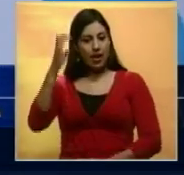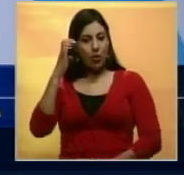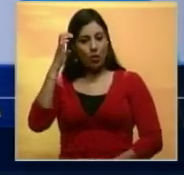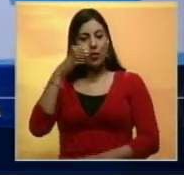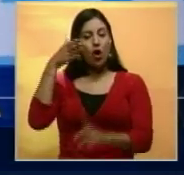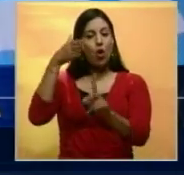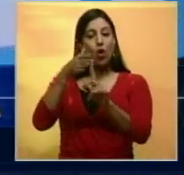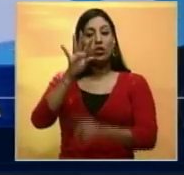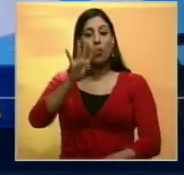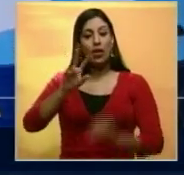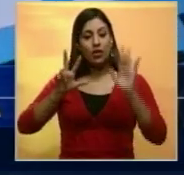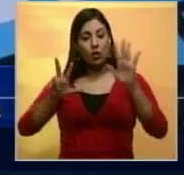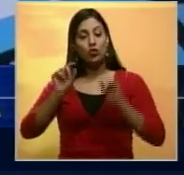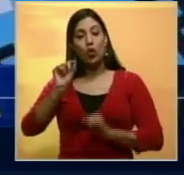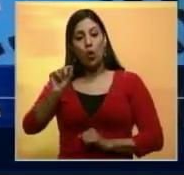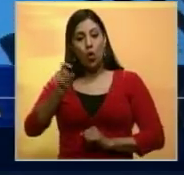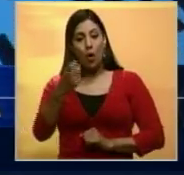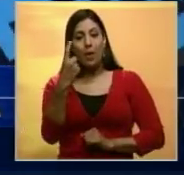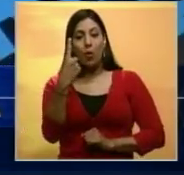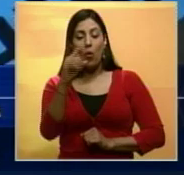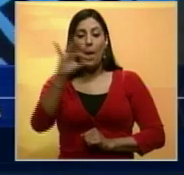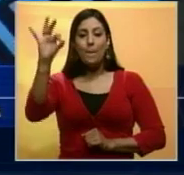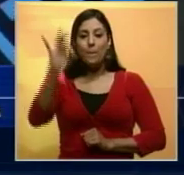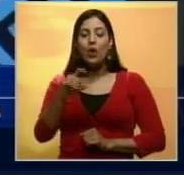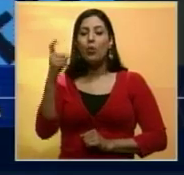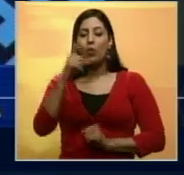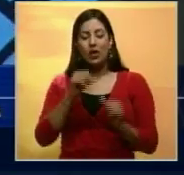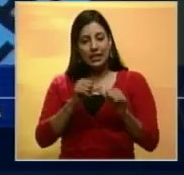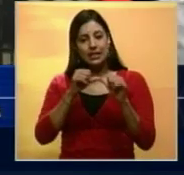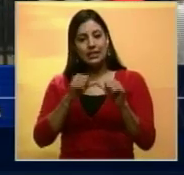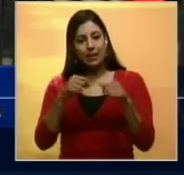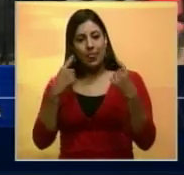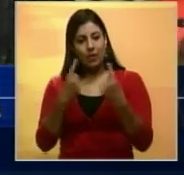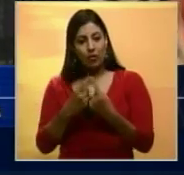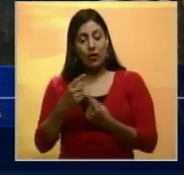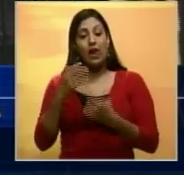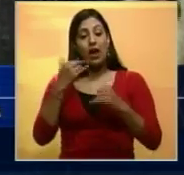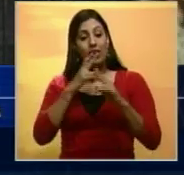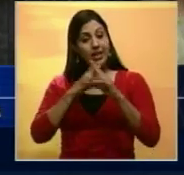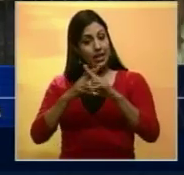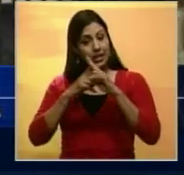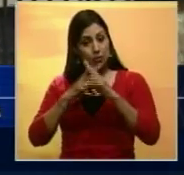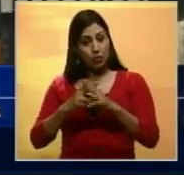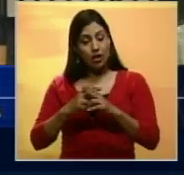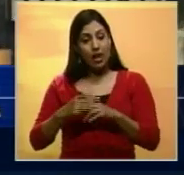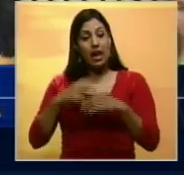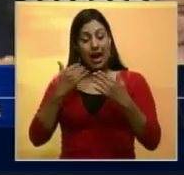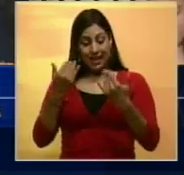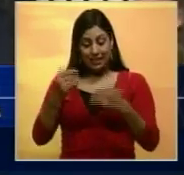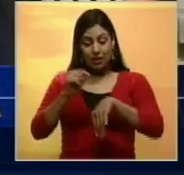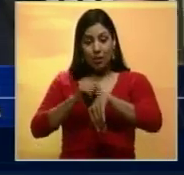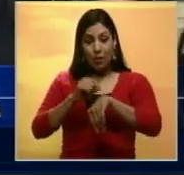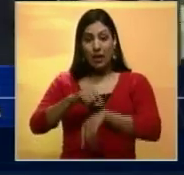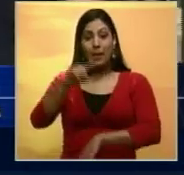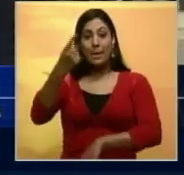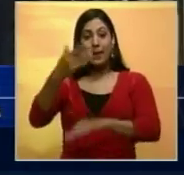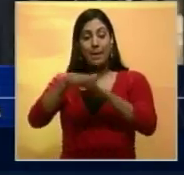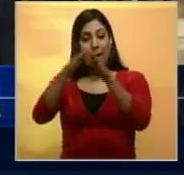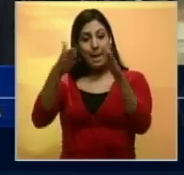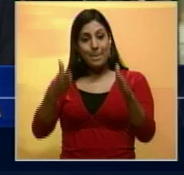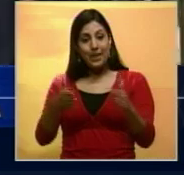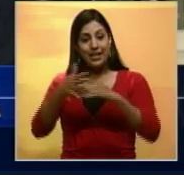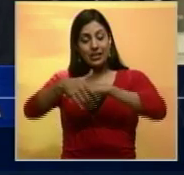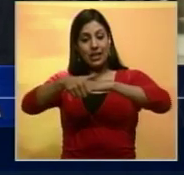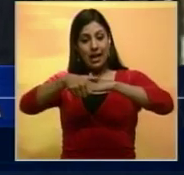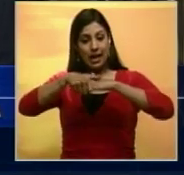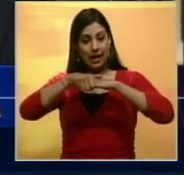contra 48,1% que buscaba permanecer. Tras los resultados, el hasta ese momento primer ministro británico